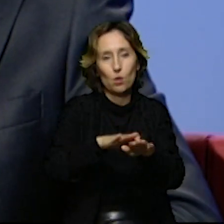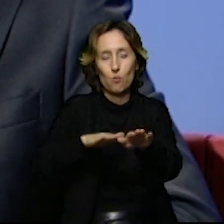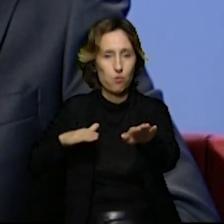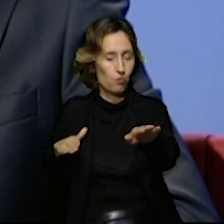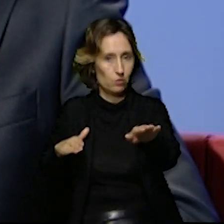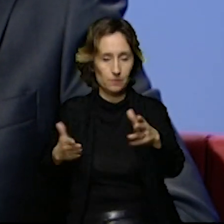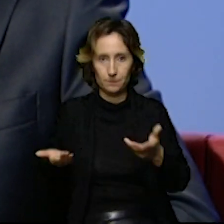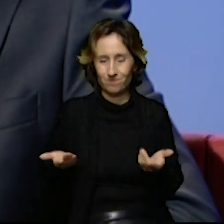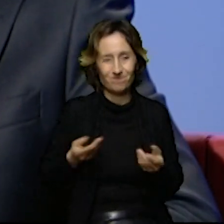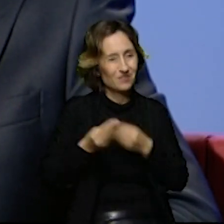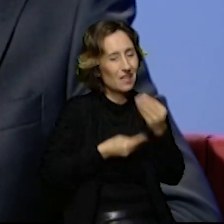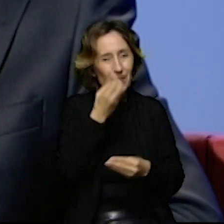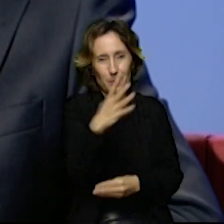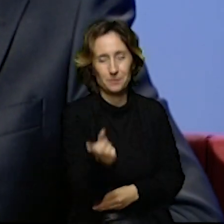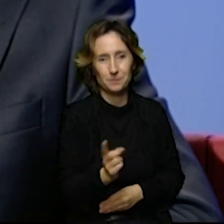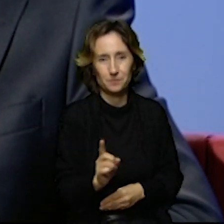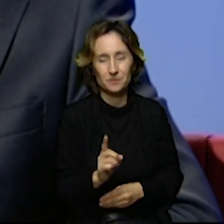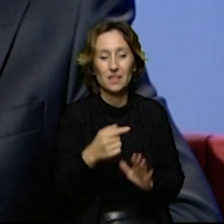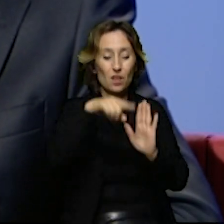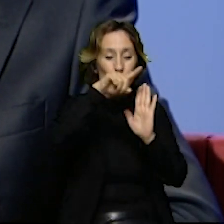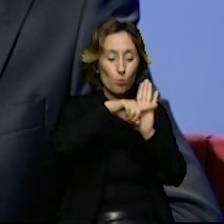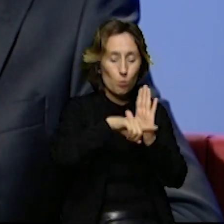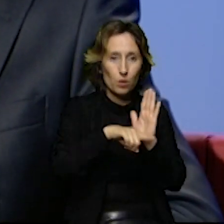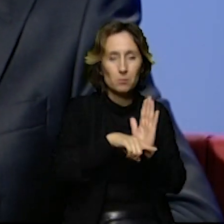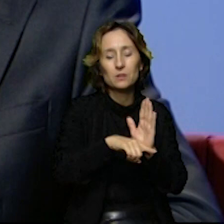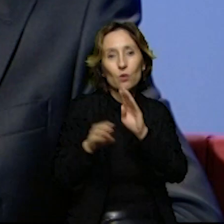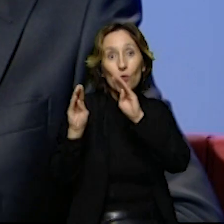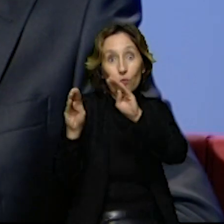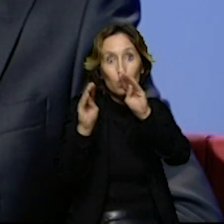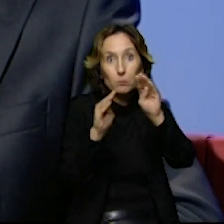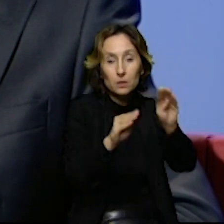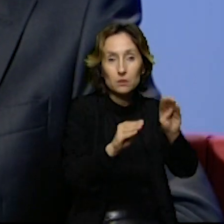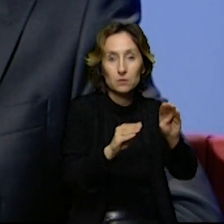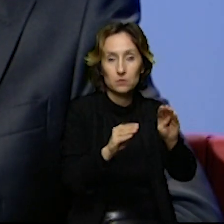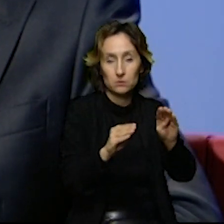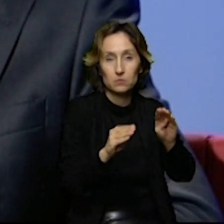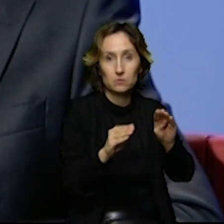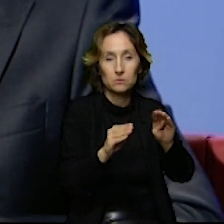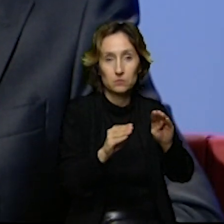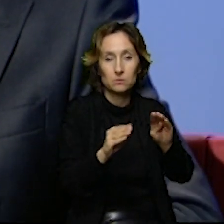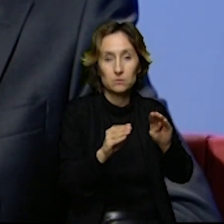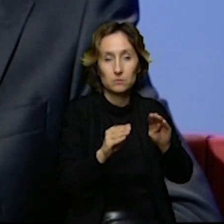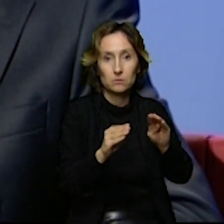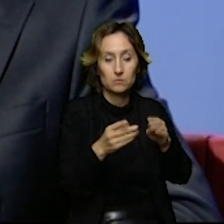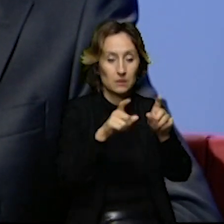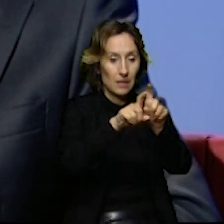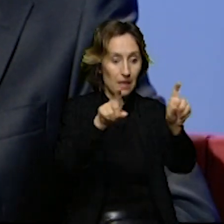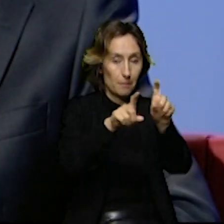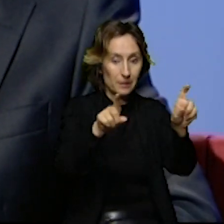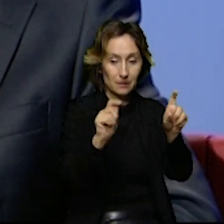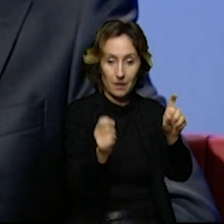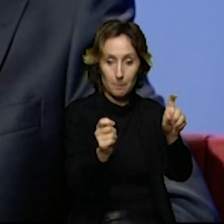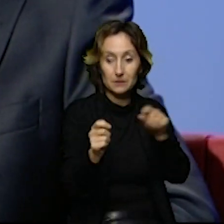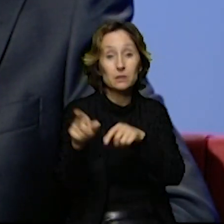está haciendo bien. Los programas de formación que se nutren de las cuotas que pagan las empresas y